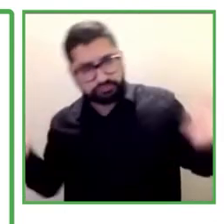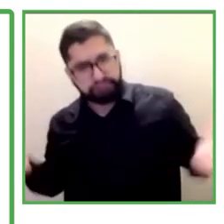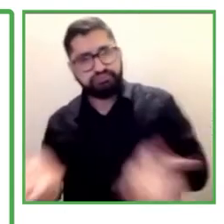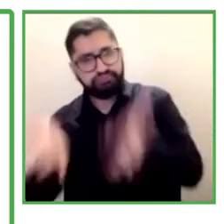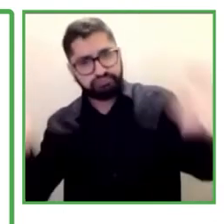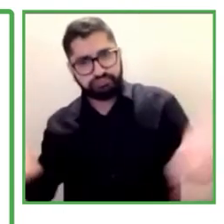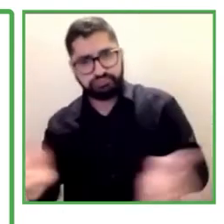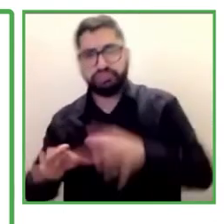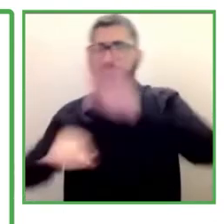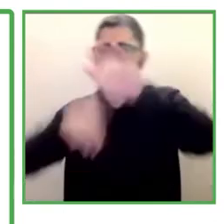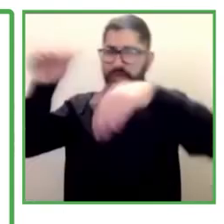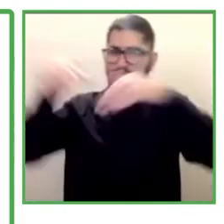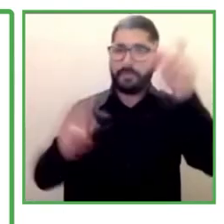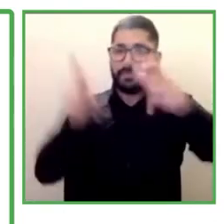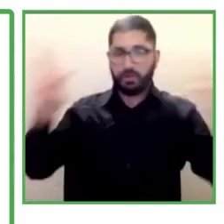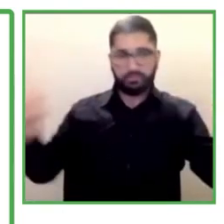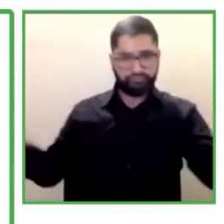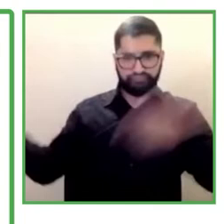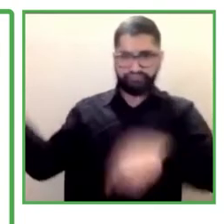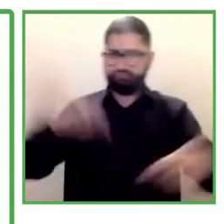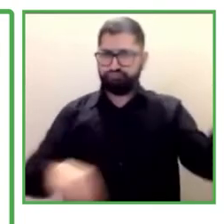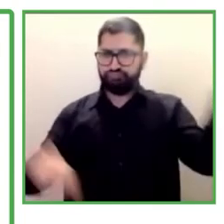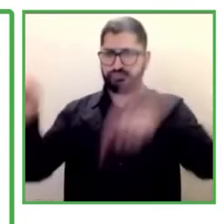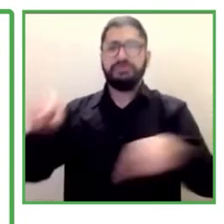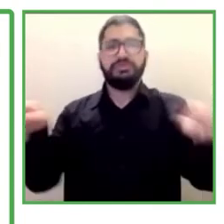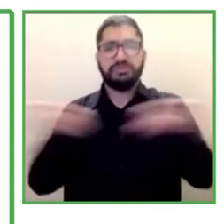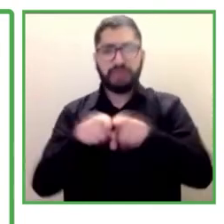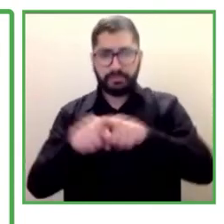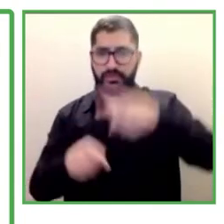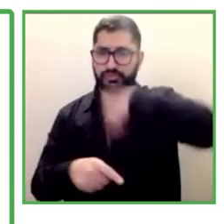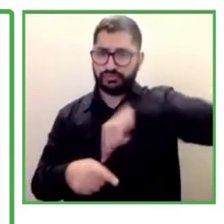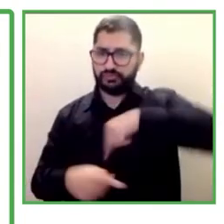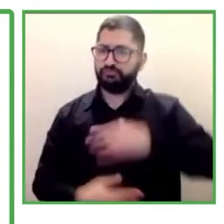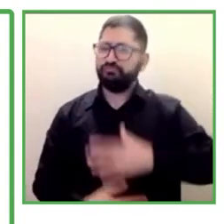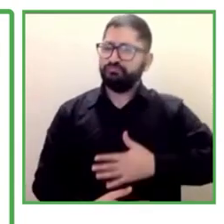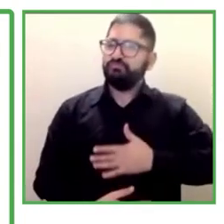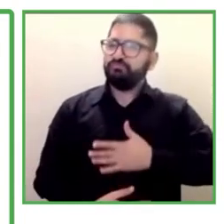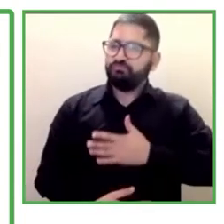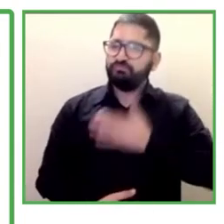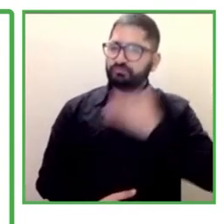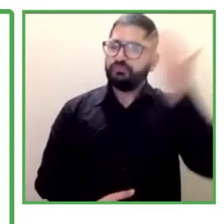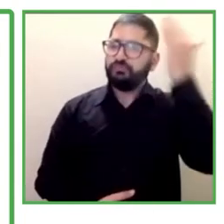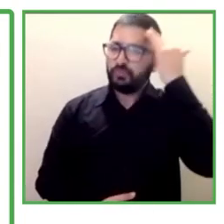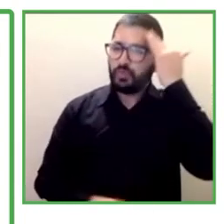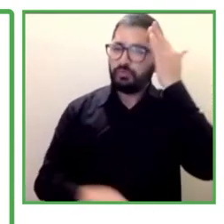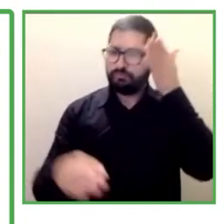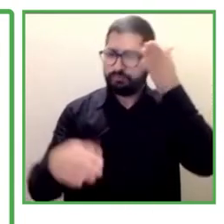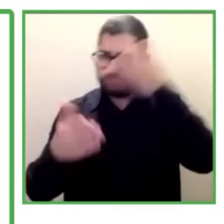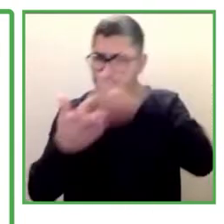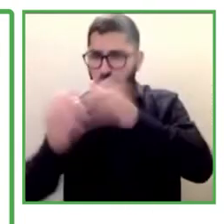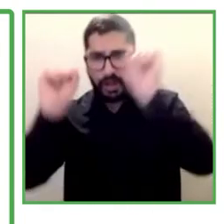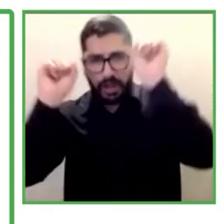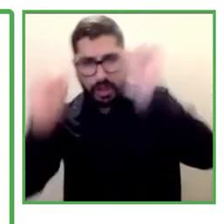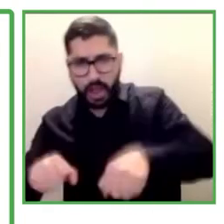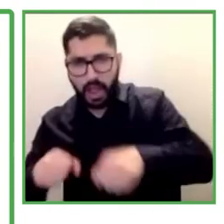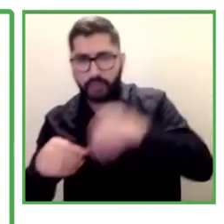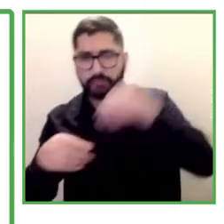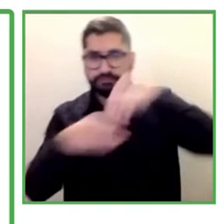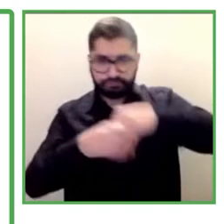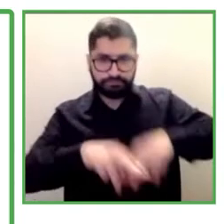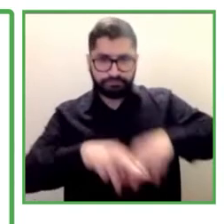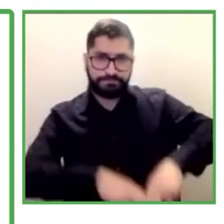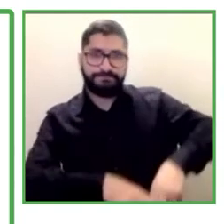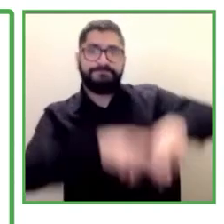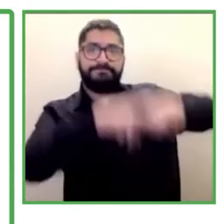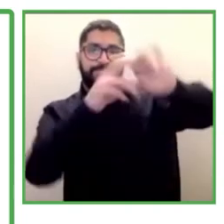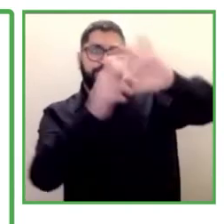es que se pueda llegar a conseguir una cuota de reserva de plazas para personas con discapacidad intelectual en las instituciones europeas.